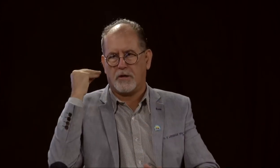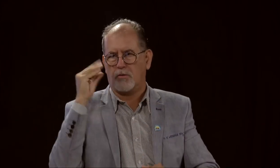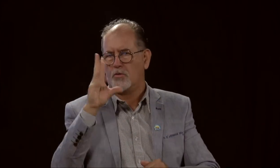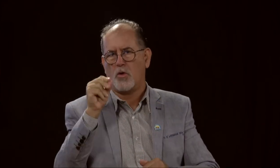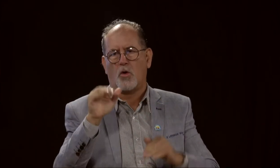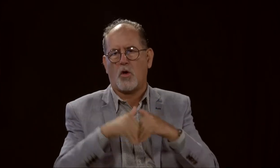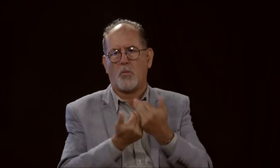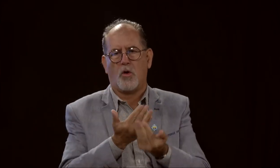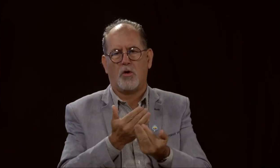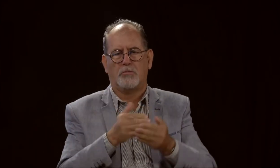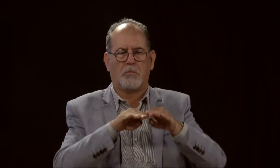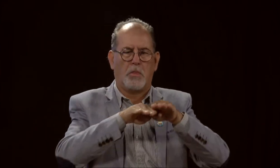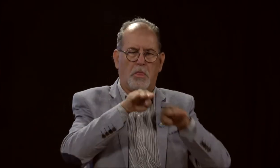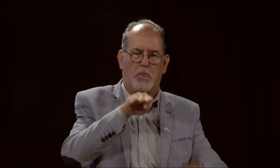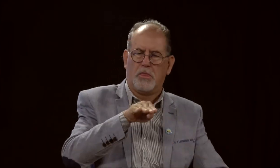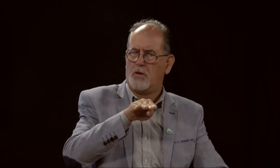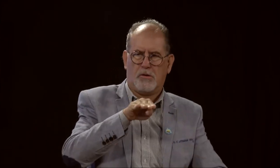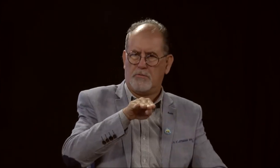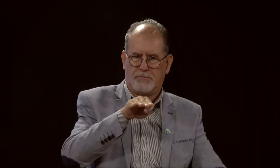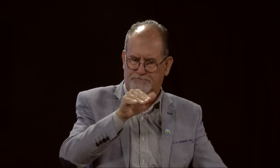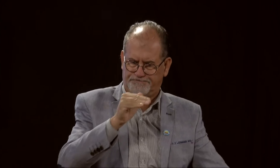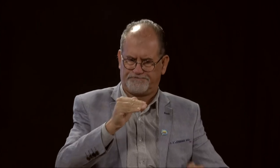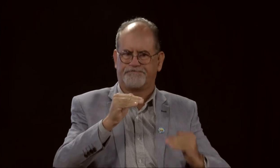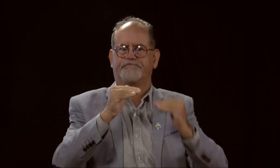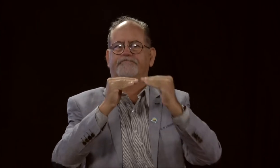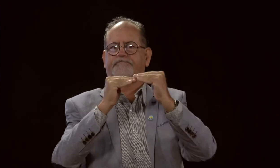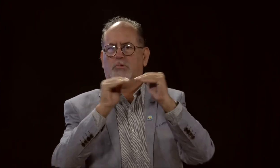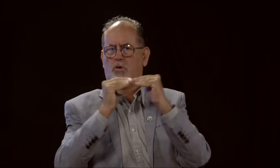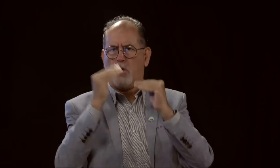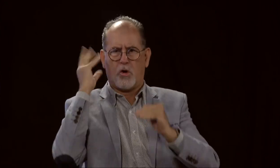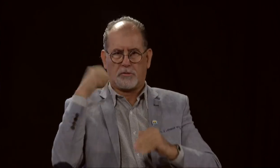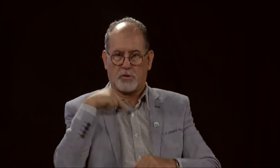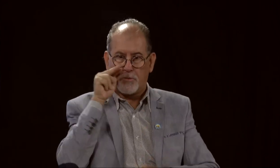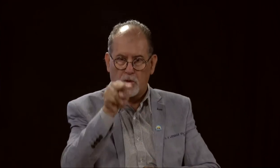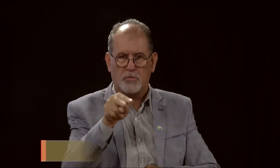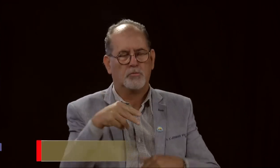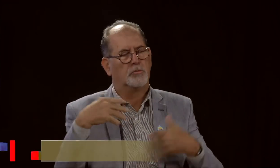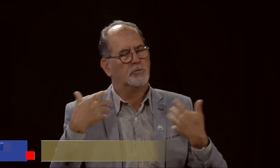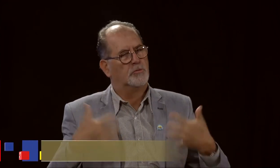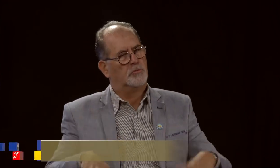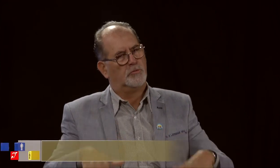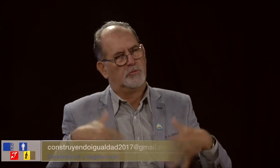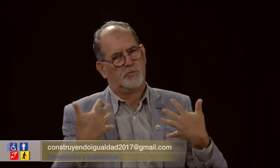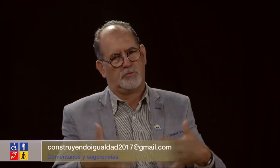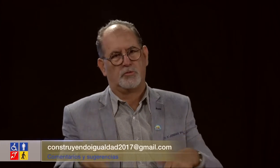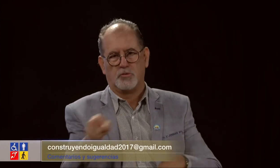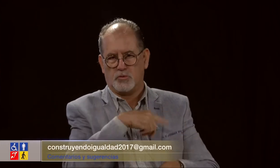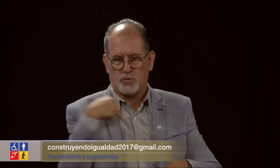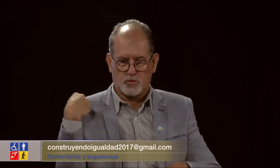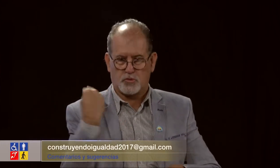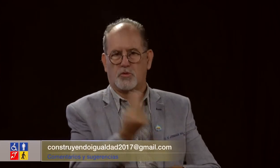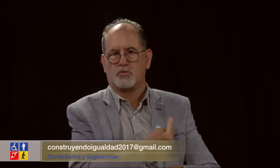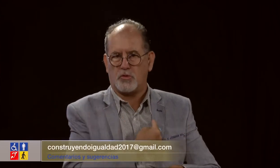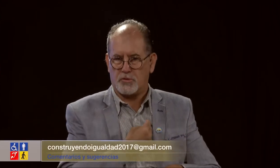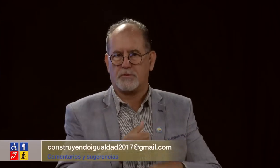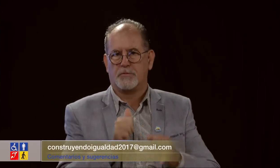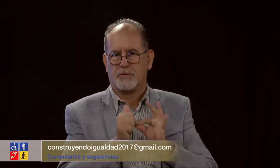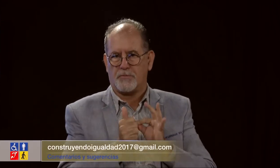altísima calidad, un nivel como de oyentes. Fue